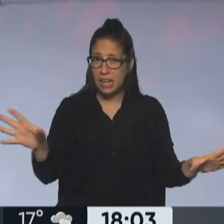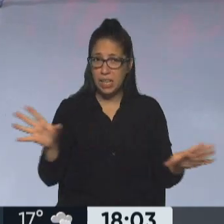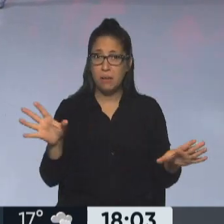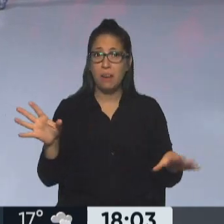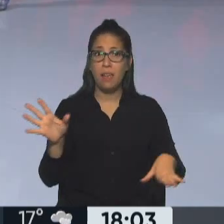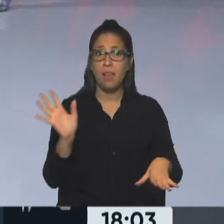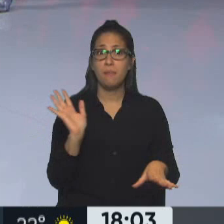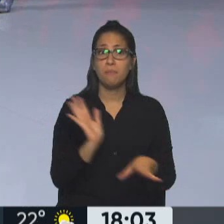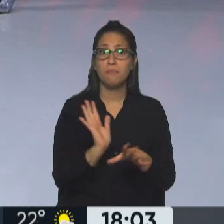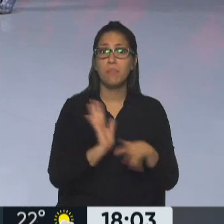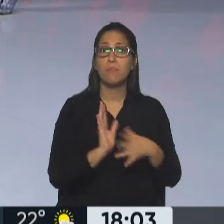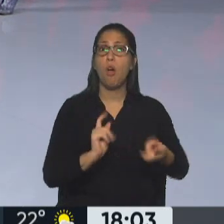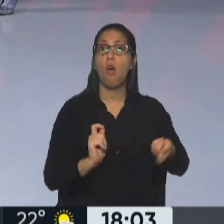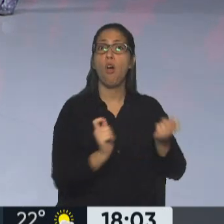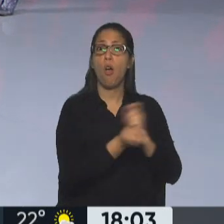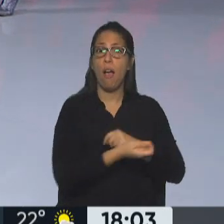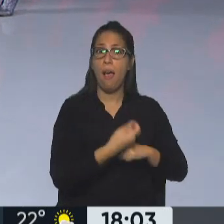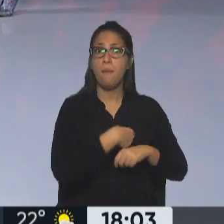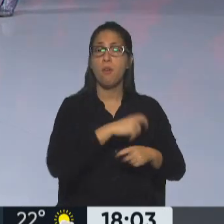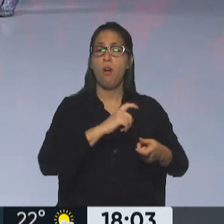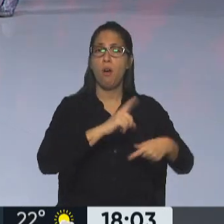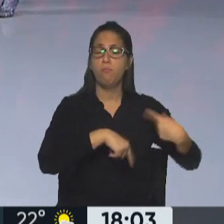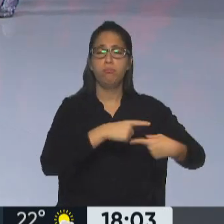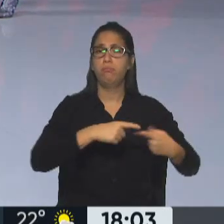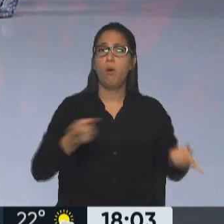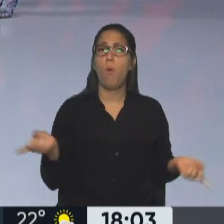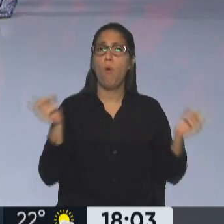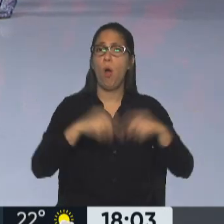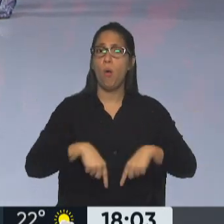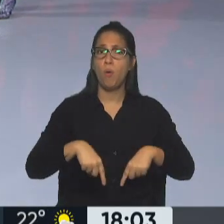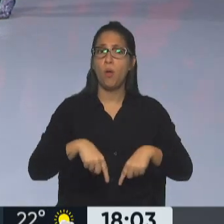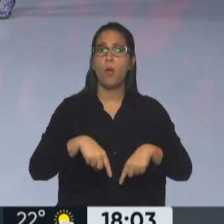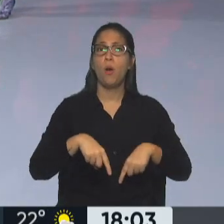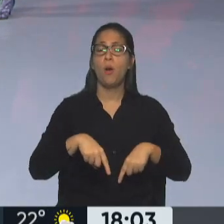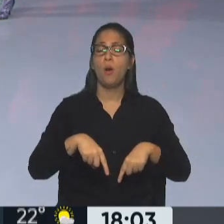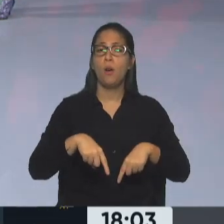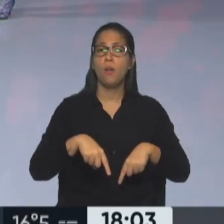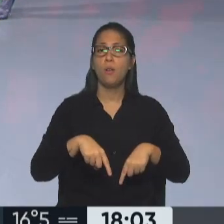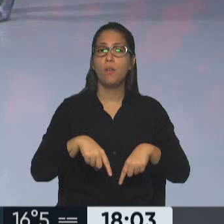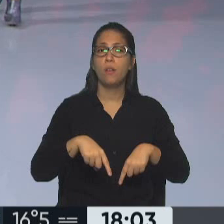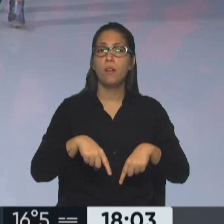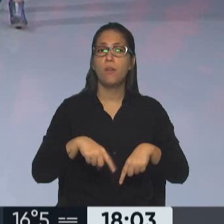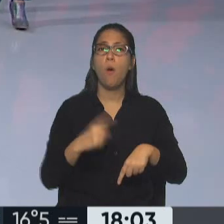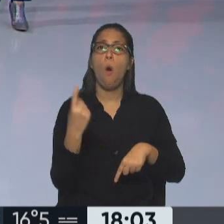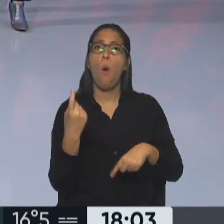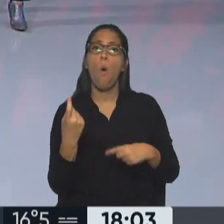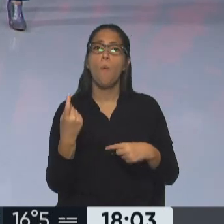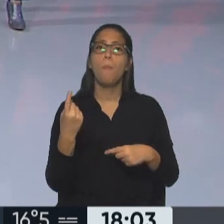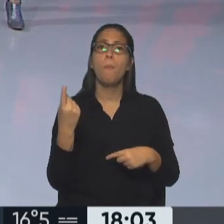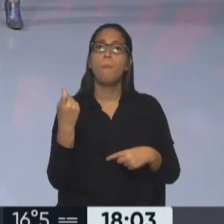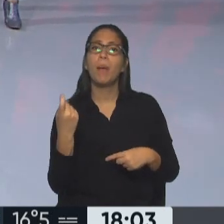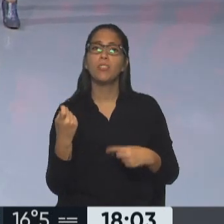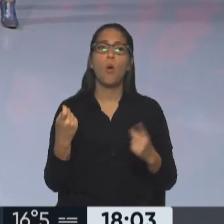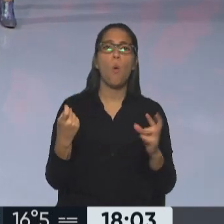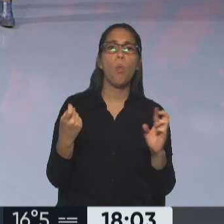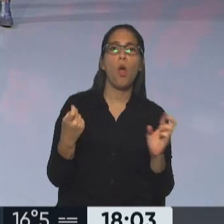de la convertibilidad, vuelta al tema, a los ajustes, un dólar que se iba de 1, se